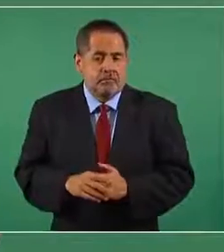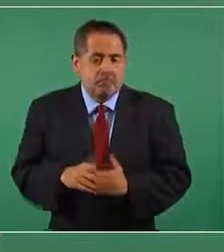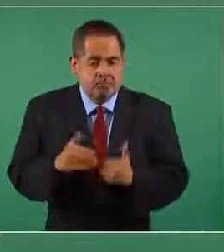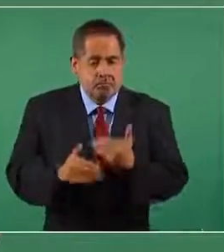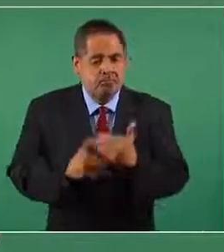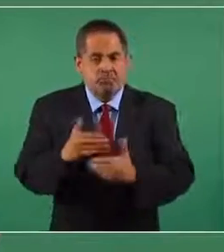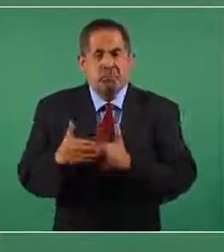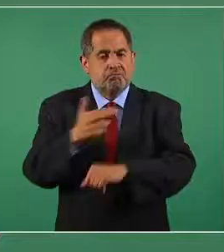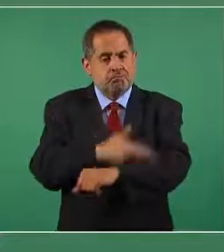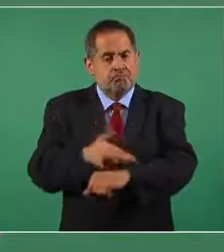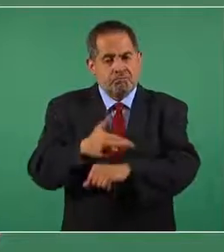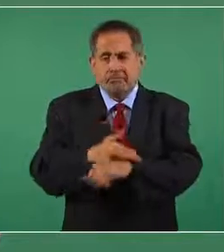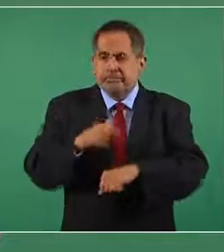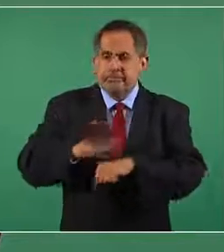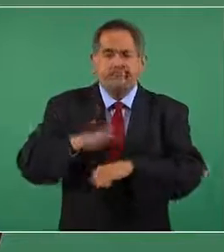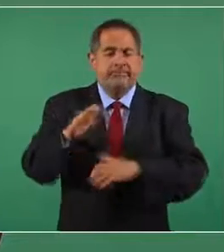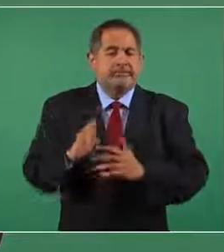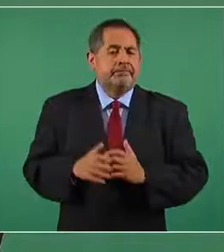avanzar